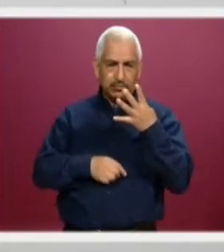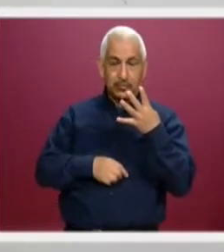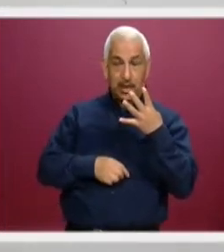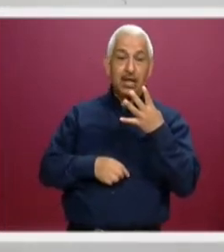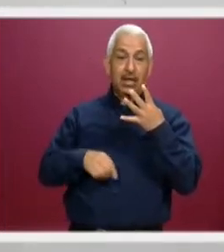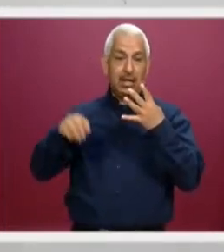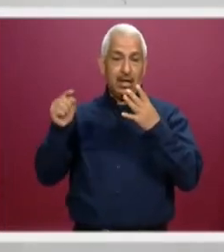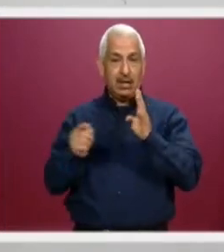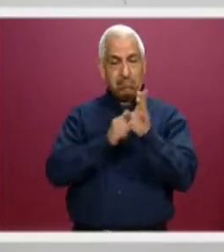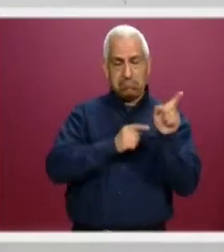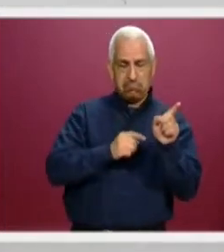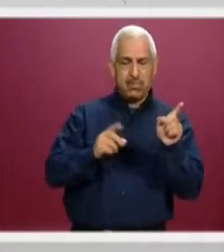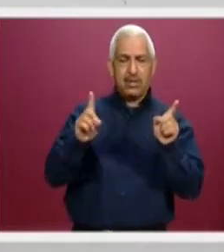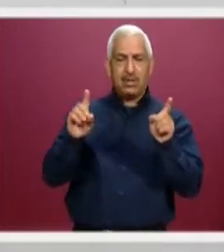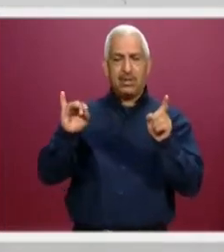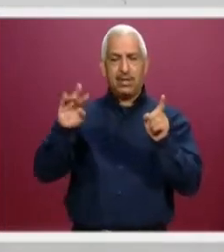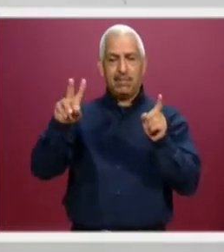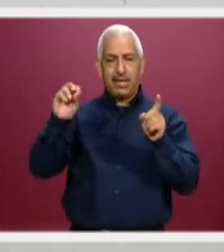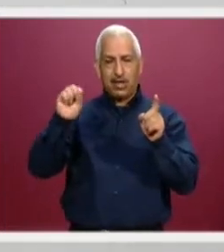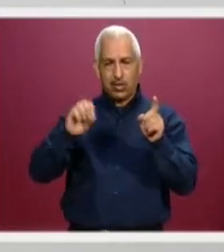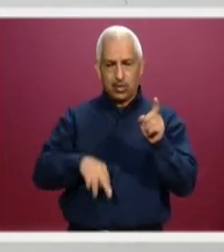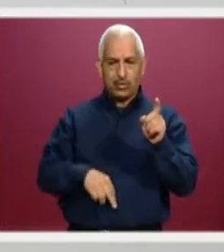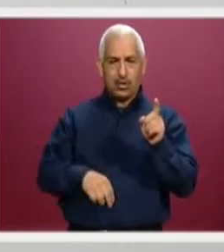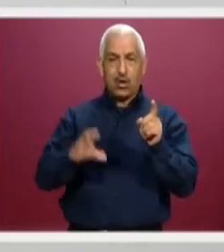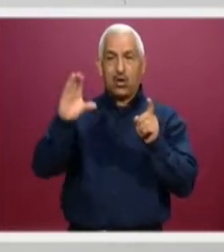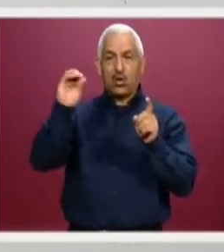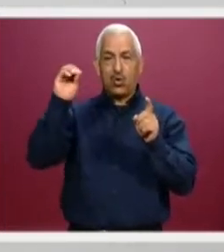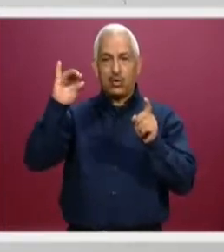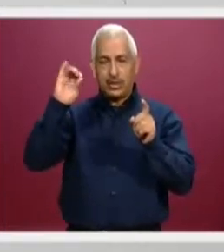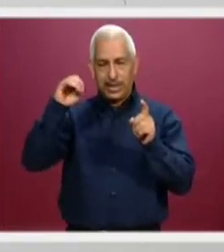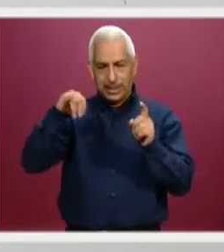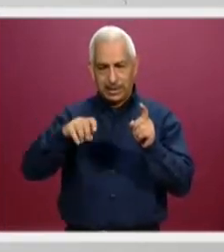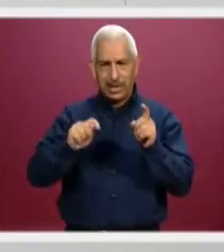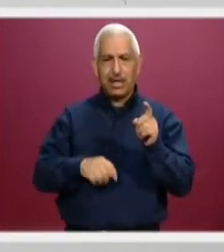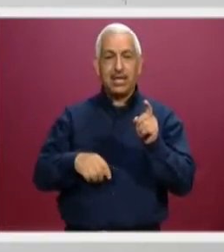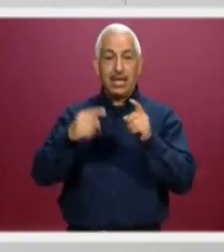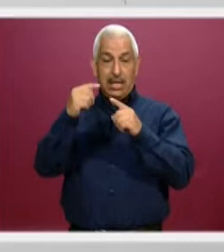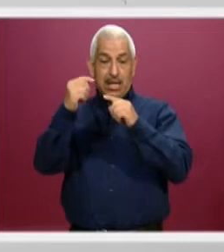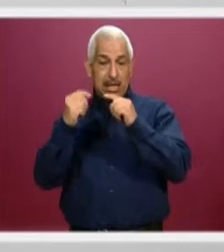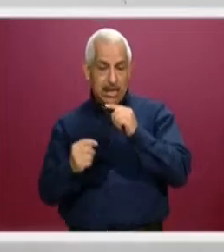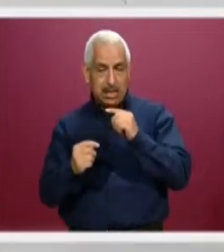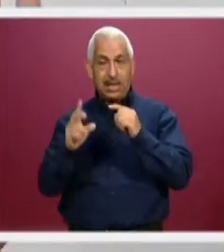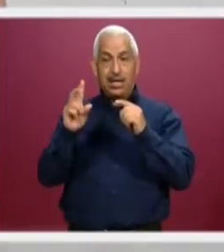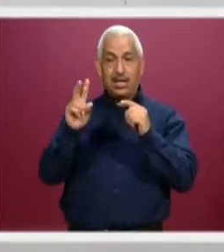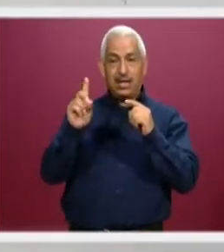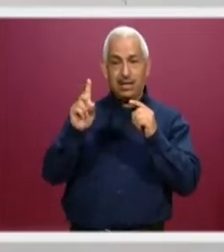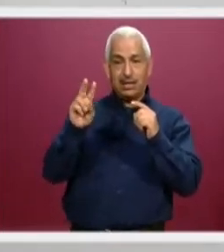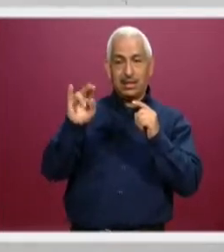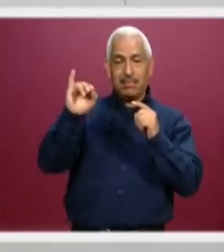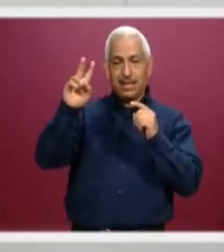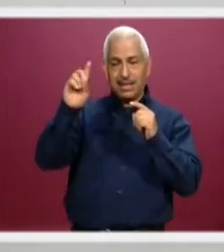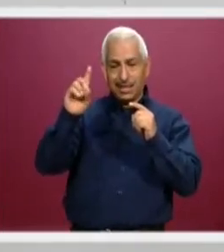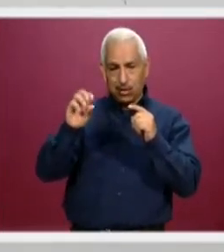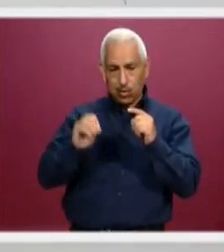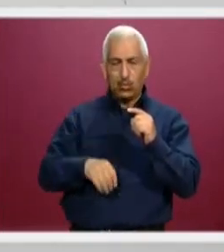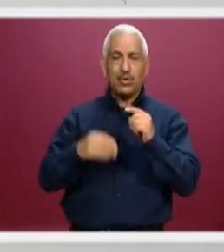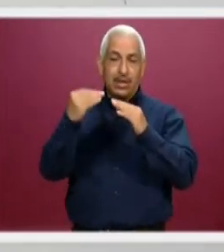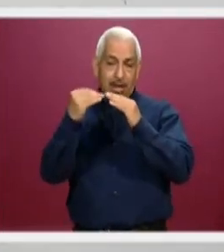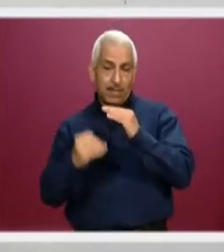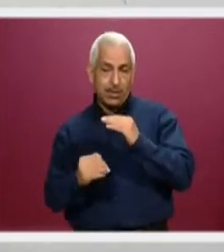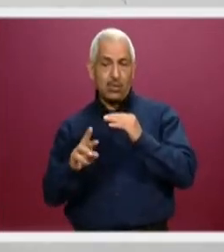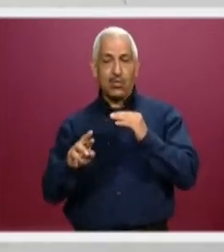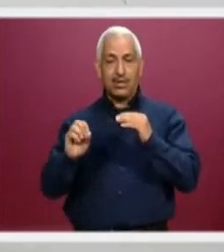divisor el cociente el dividendo y el residuo el dividendo nos indica el número que vamos a ir